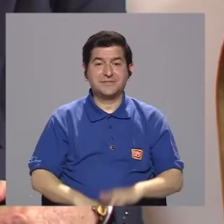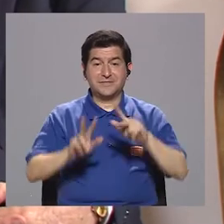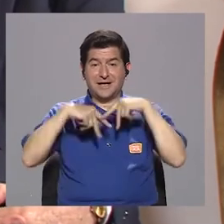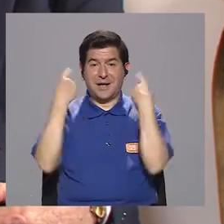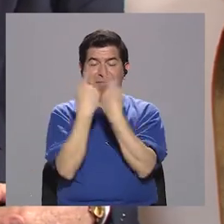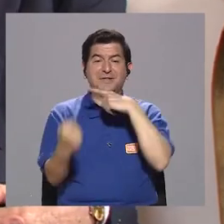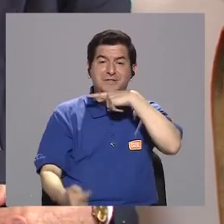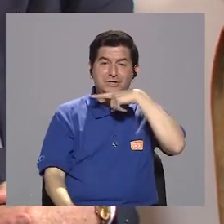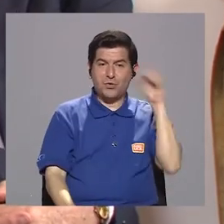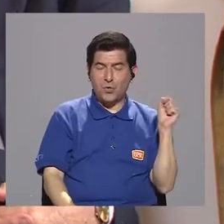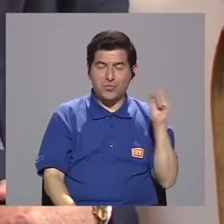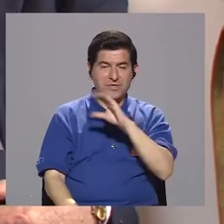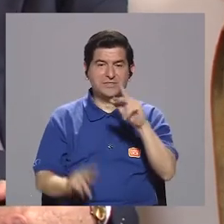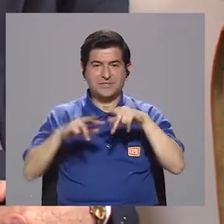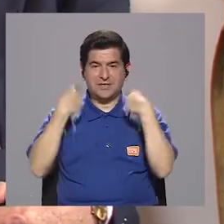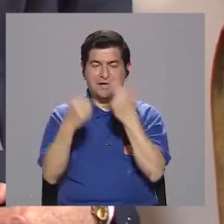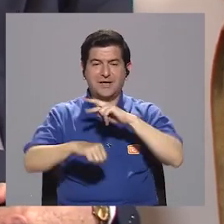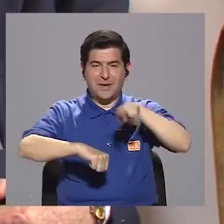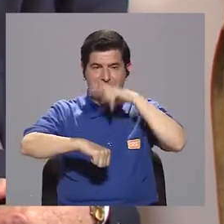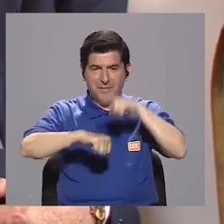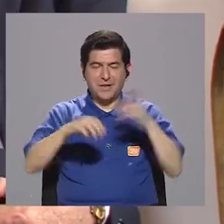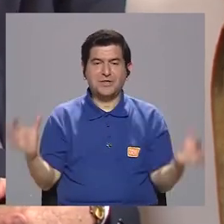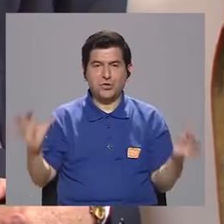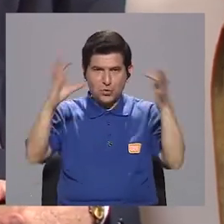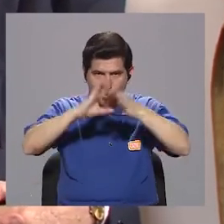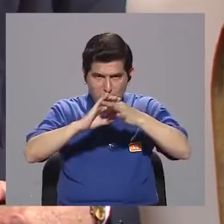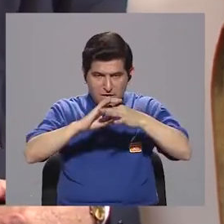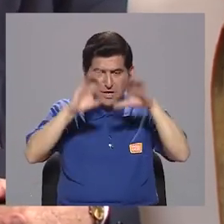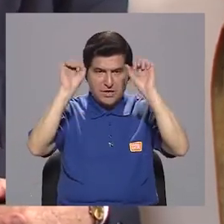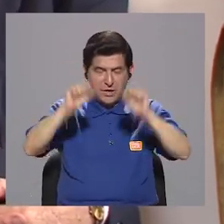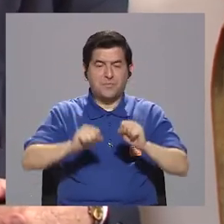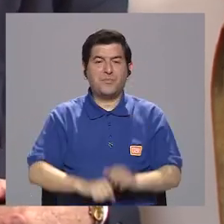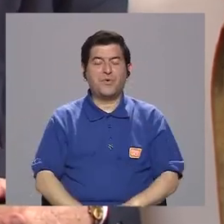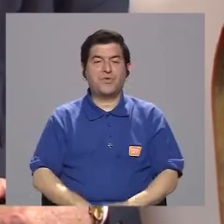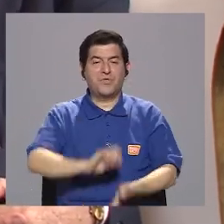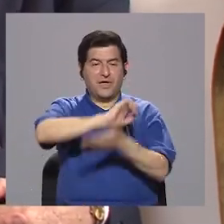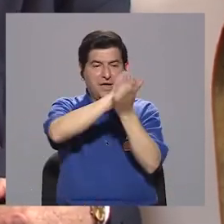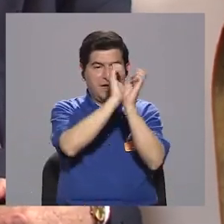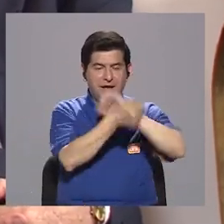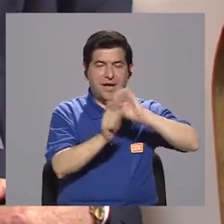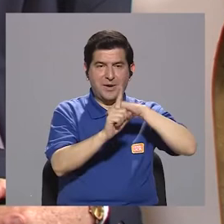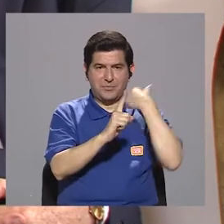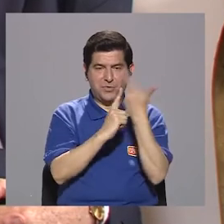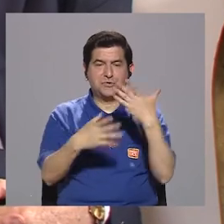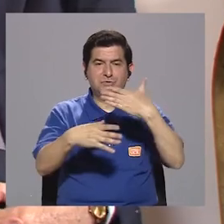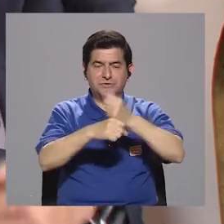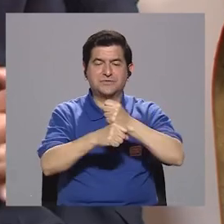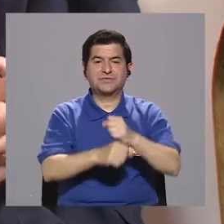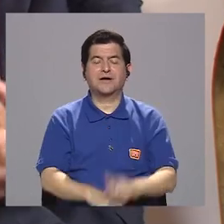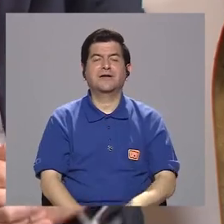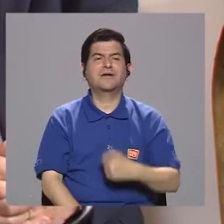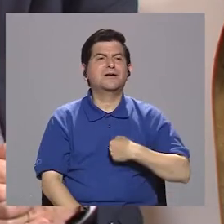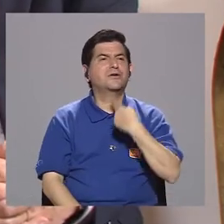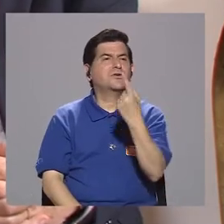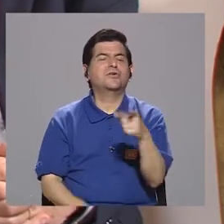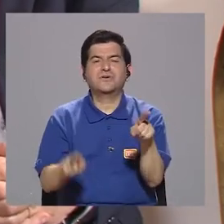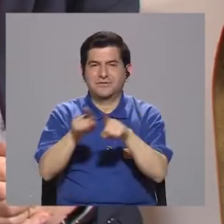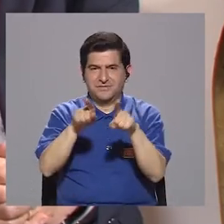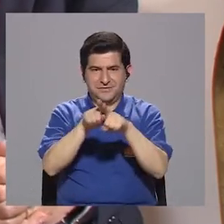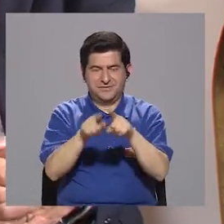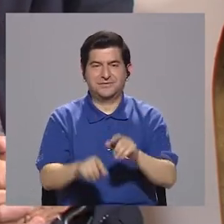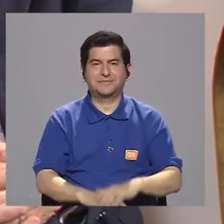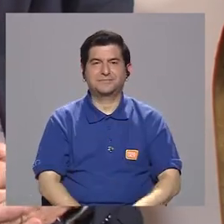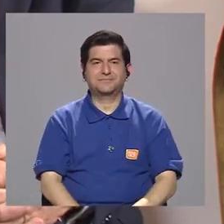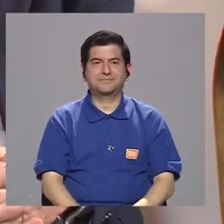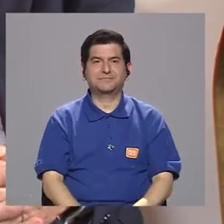Comunista y el Partido Republicano se unieran para poder llevar adelante la reforma social. Yo quiero decir también, porque